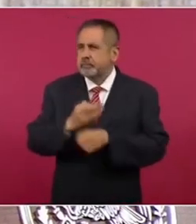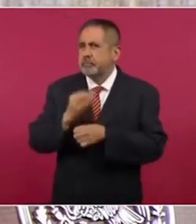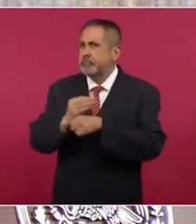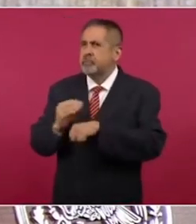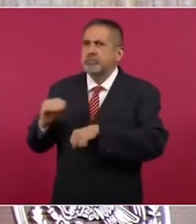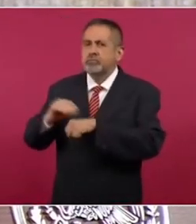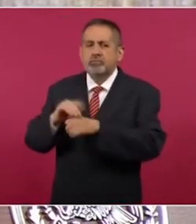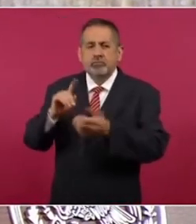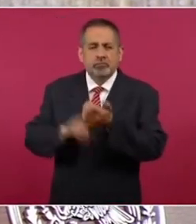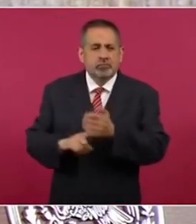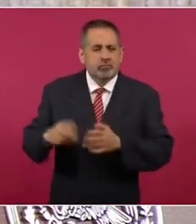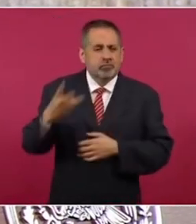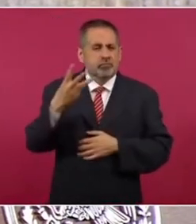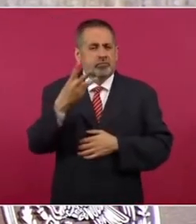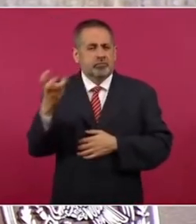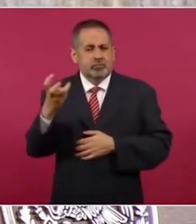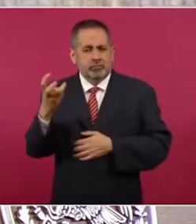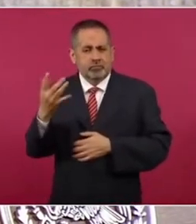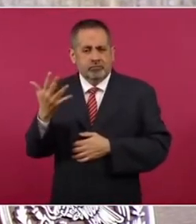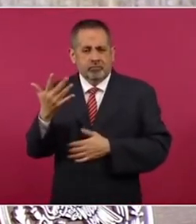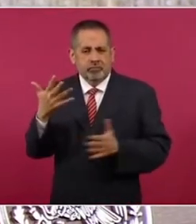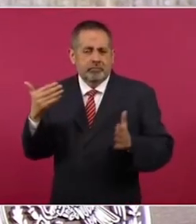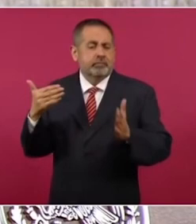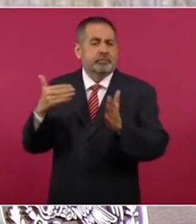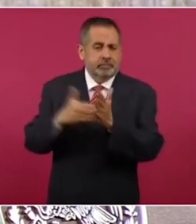de ser como 350,000 millones